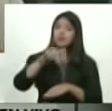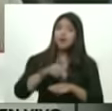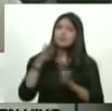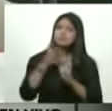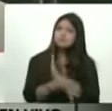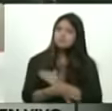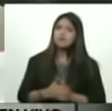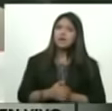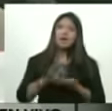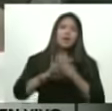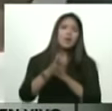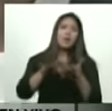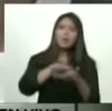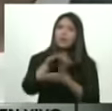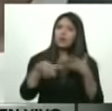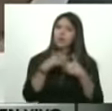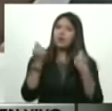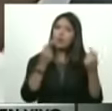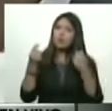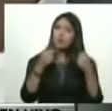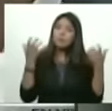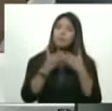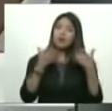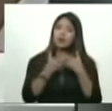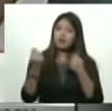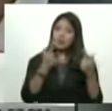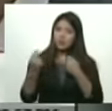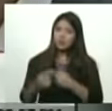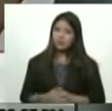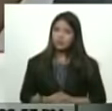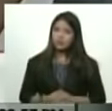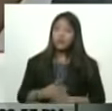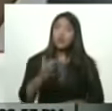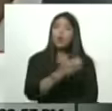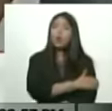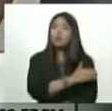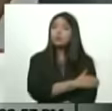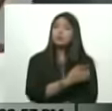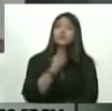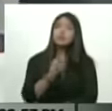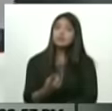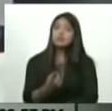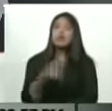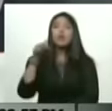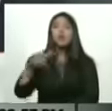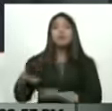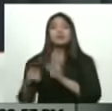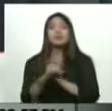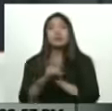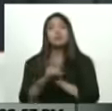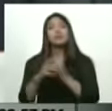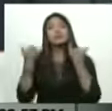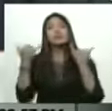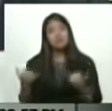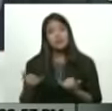salir de la crisis económica generada por la guerra económica. La oposición se refiere a que con este decreto se